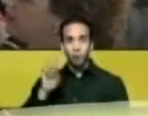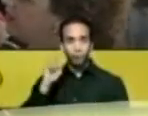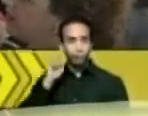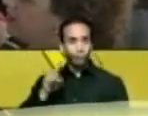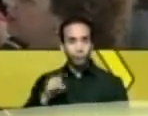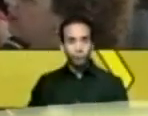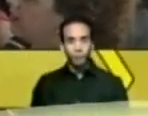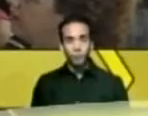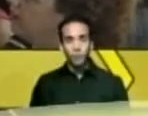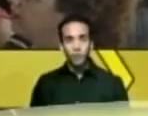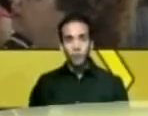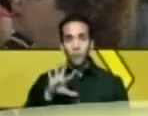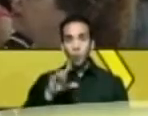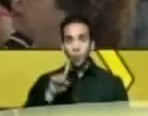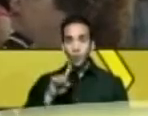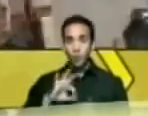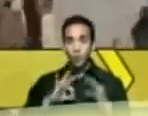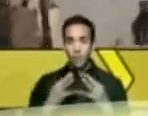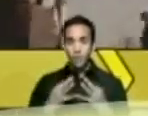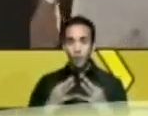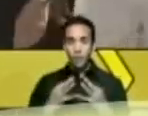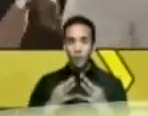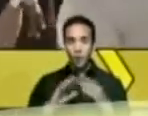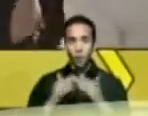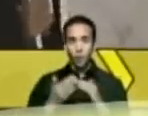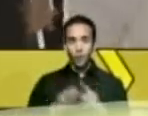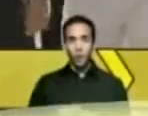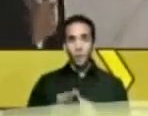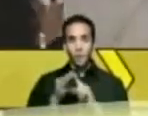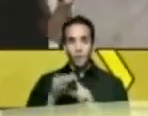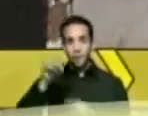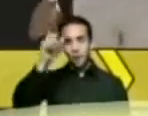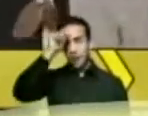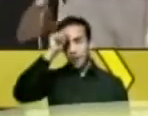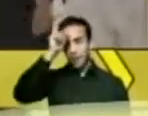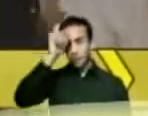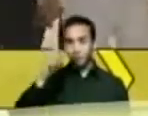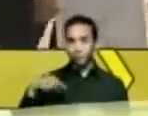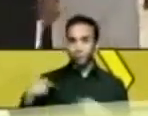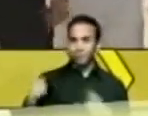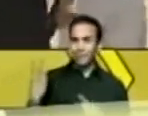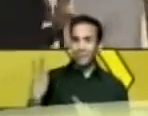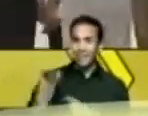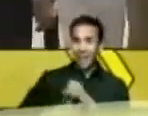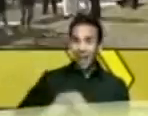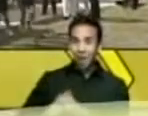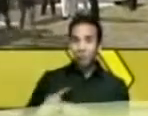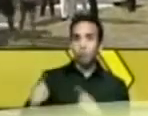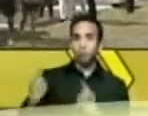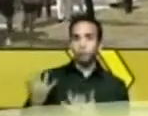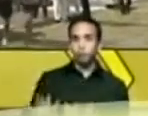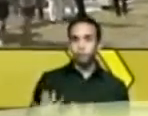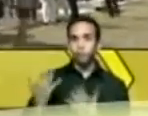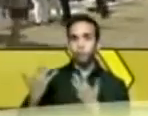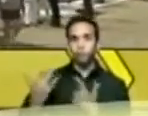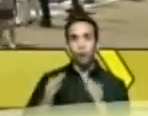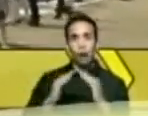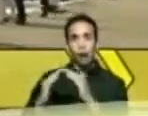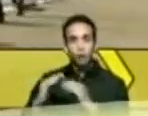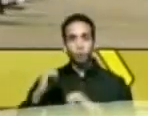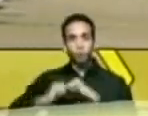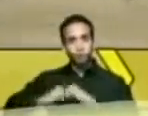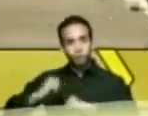51 familias de la comunidad especial El Vigía en Arecibo esperaron 6 años porque el proyecto de mejora de su comunidad culminara. El